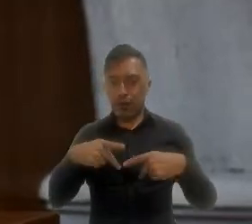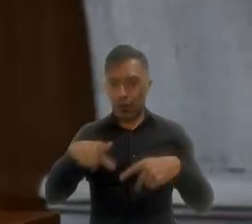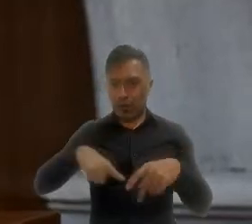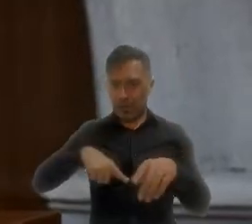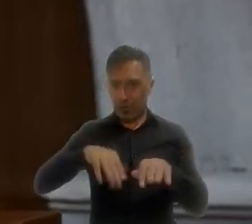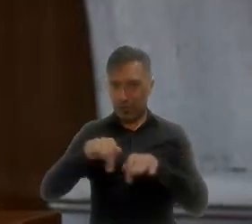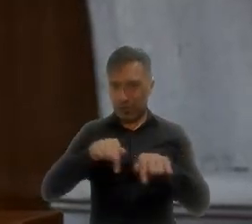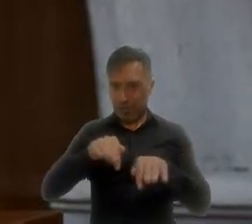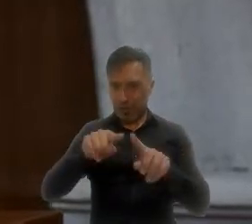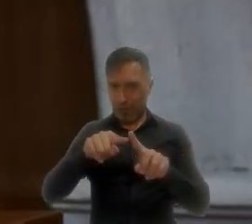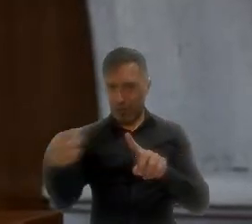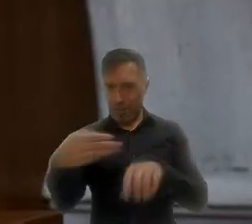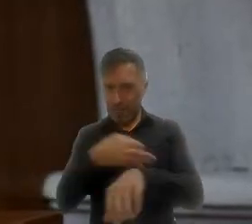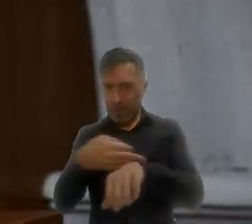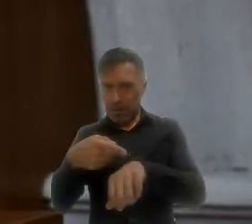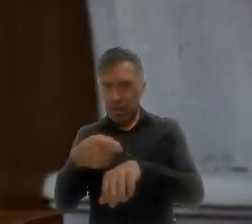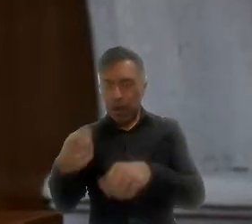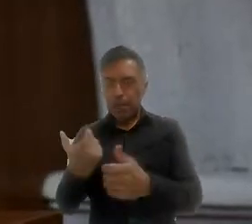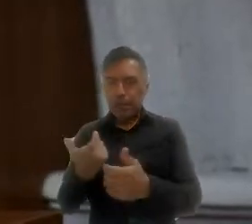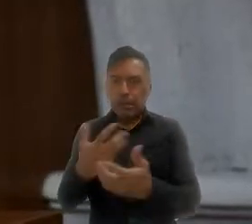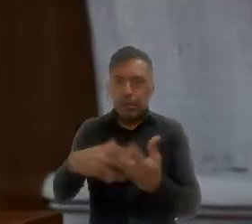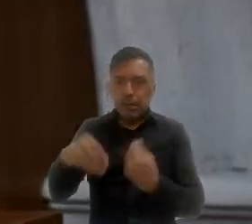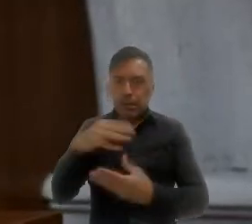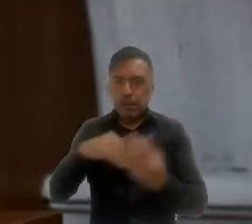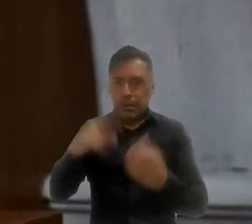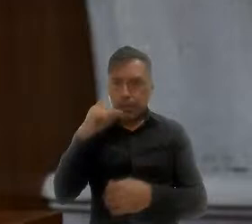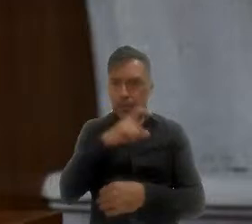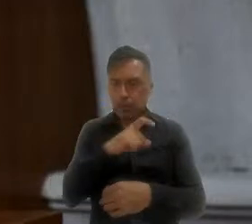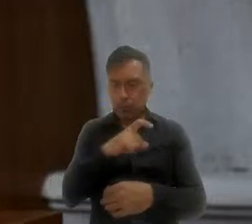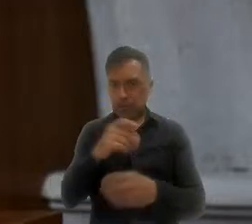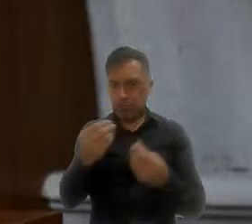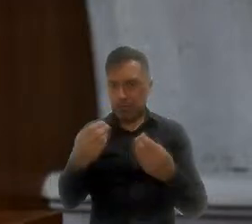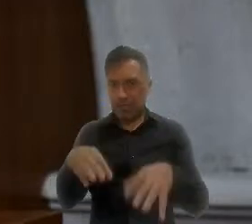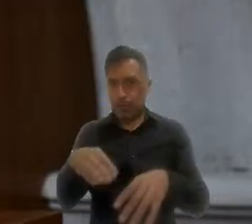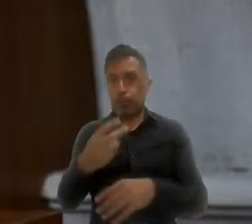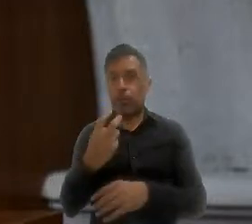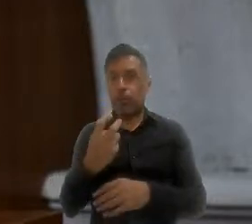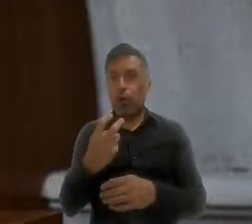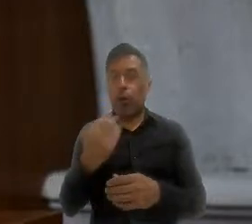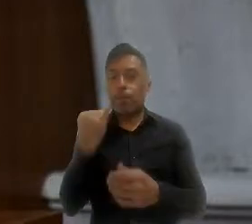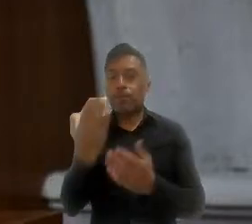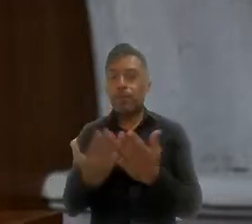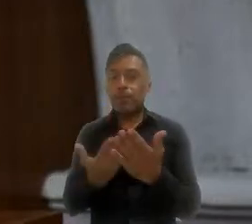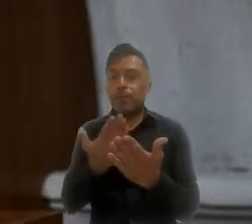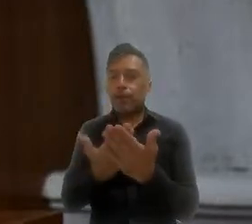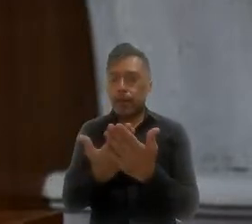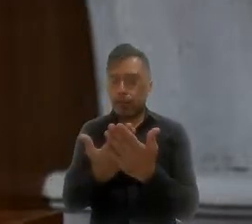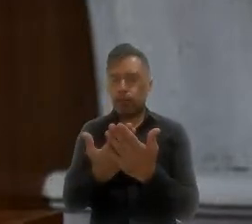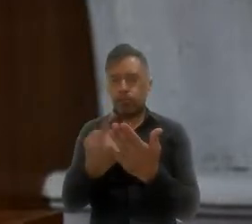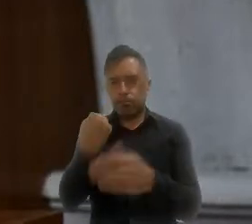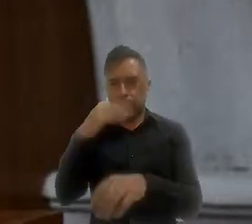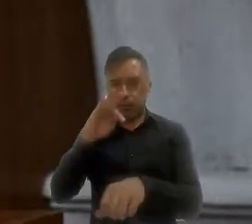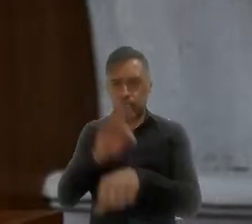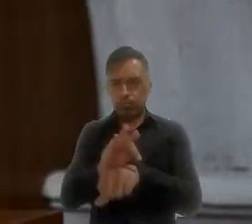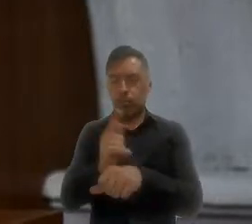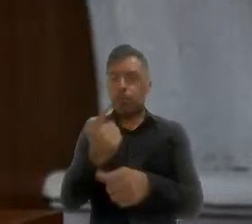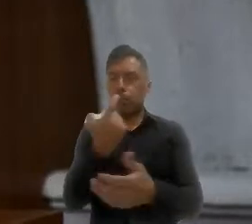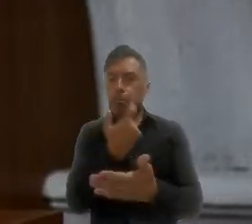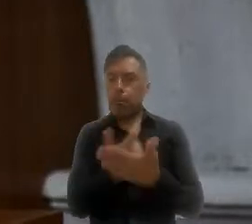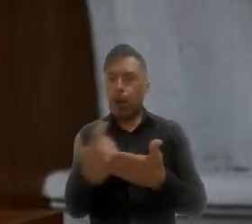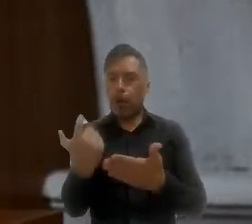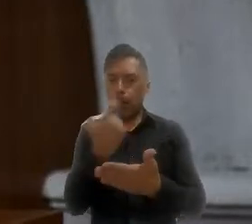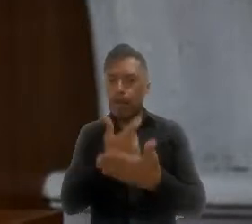razón, esta iniciativa tiene el propósito de asegurar el pago y regularlo